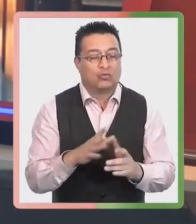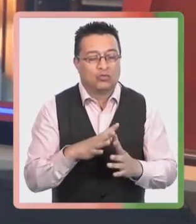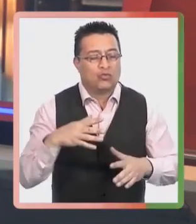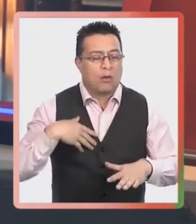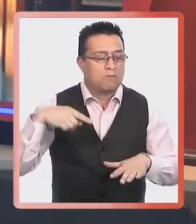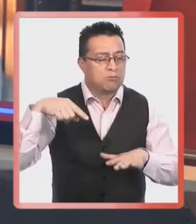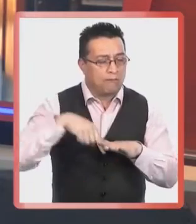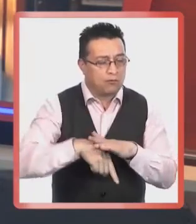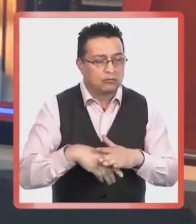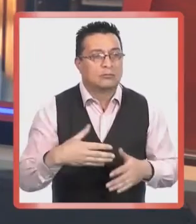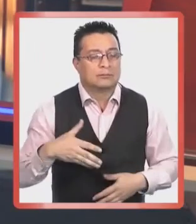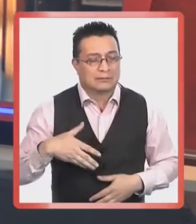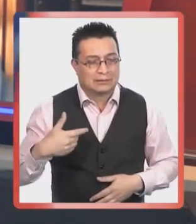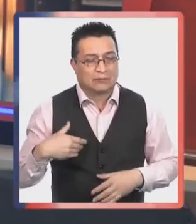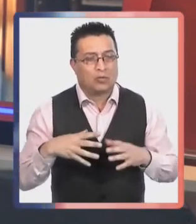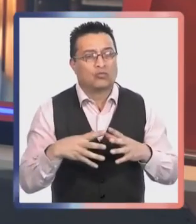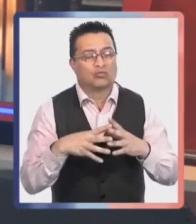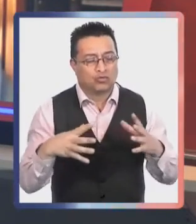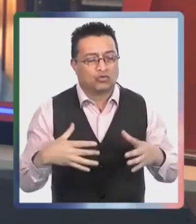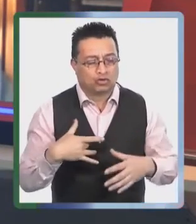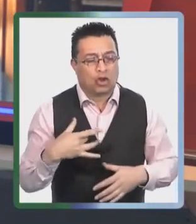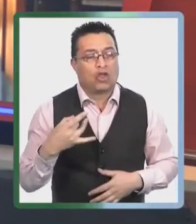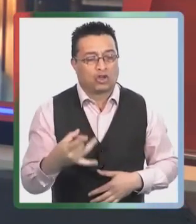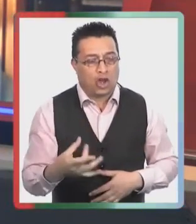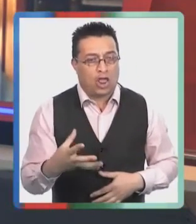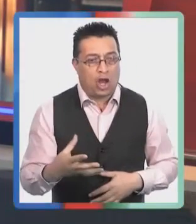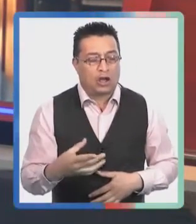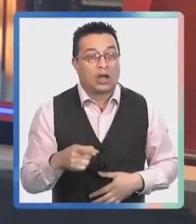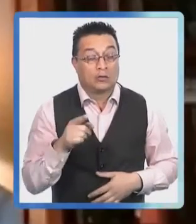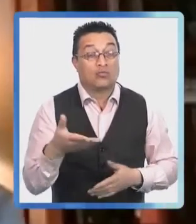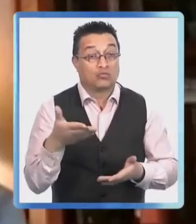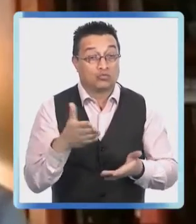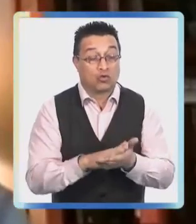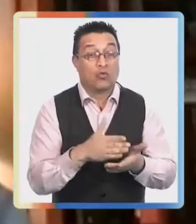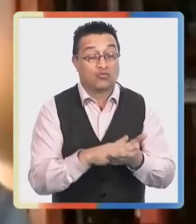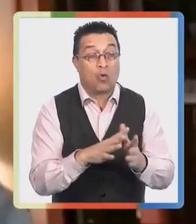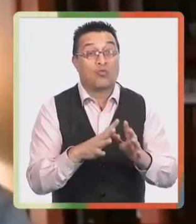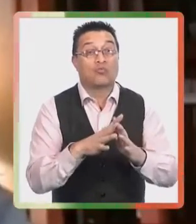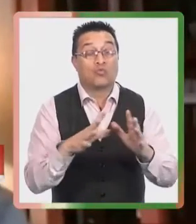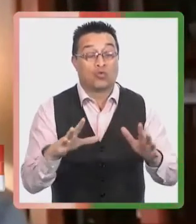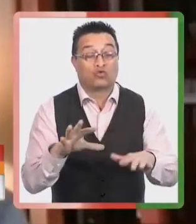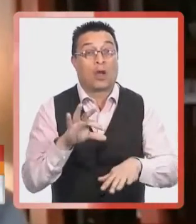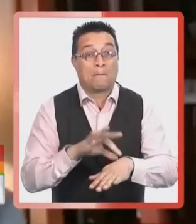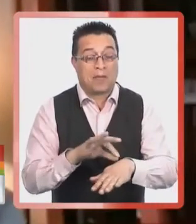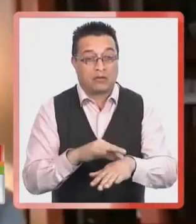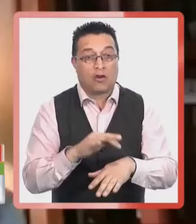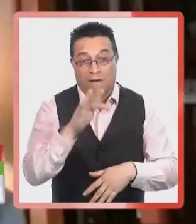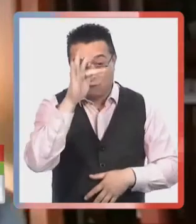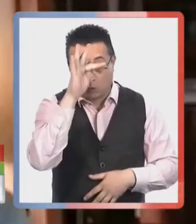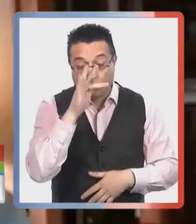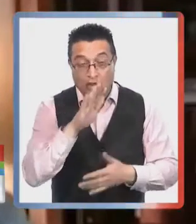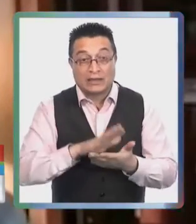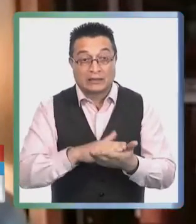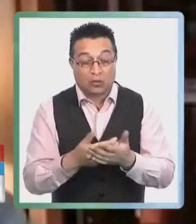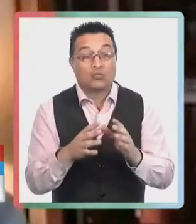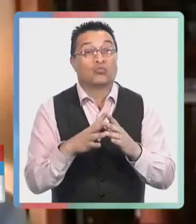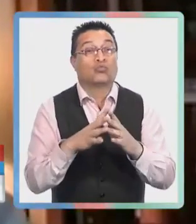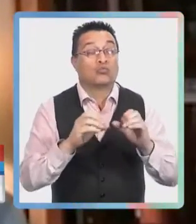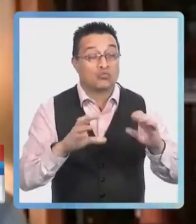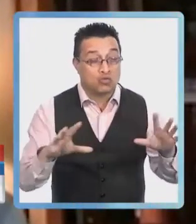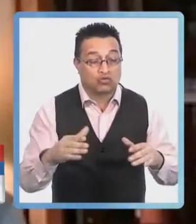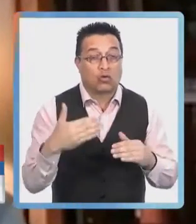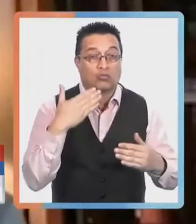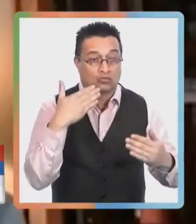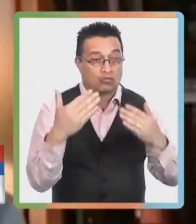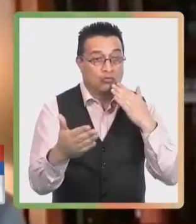lamento profundamente, muchísimo, muchísimo, con mucho dolor. De hecho, murieron muchos médicos, murieron también funcionarios de salud, muchos